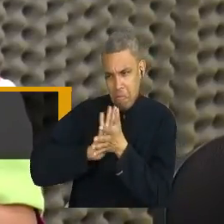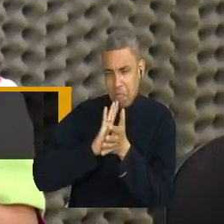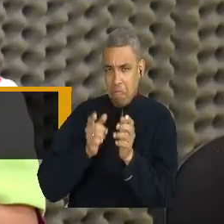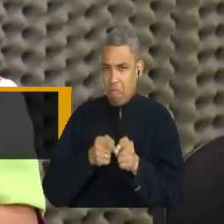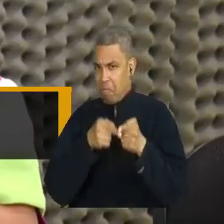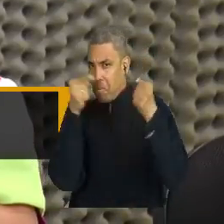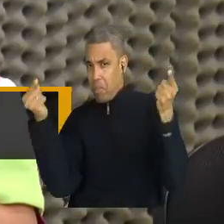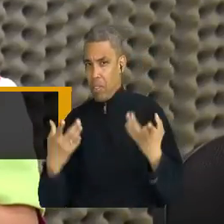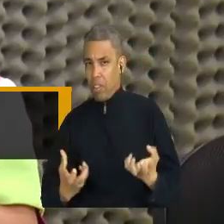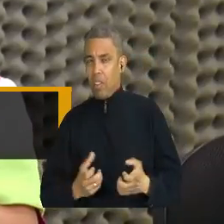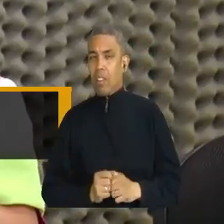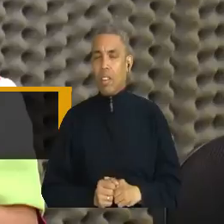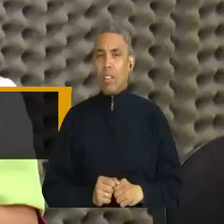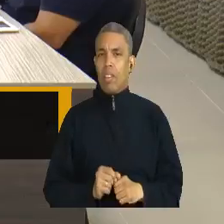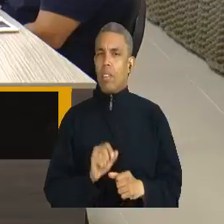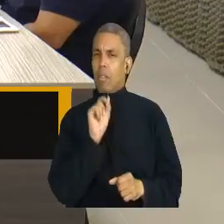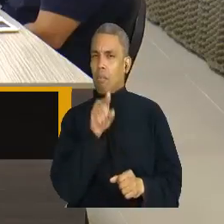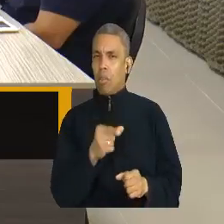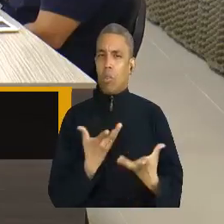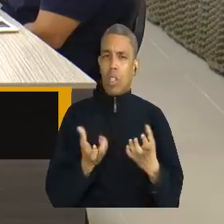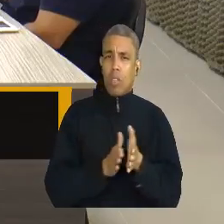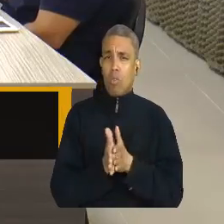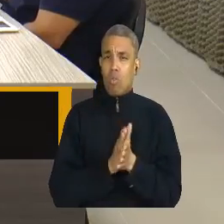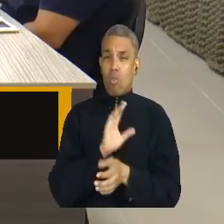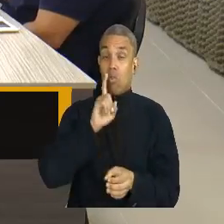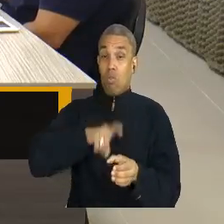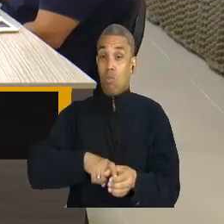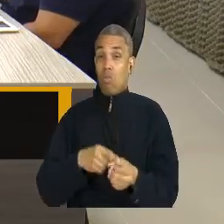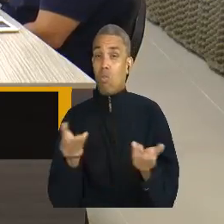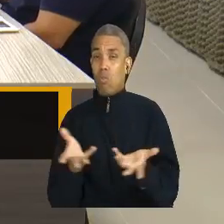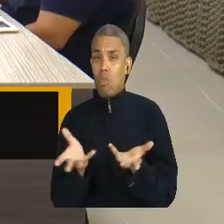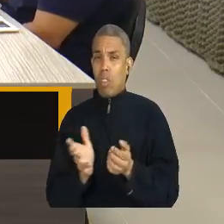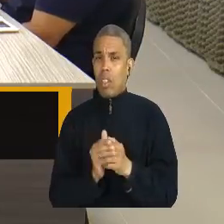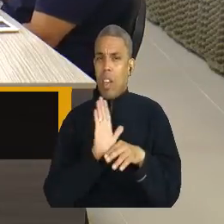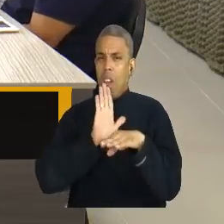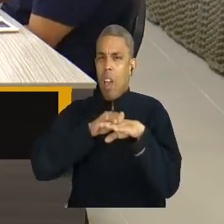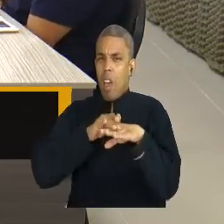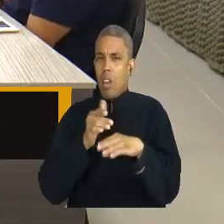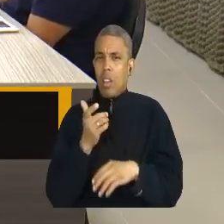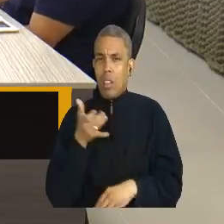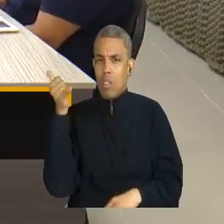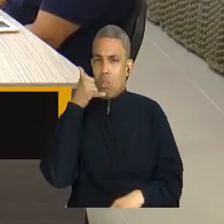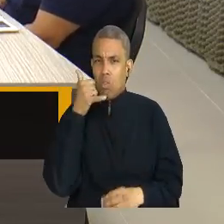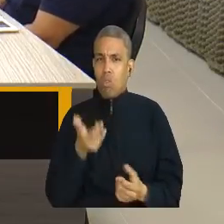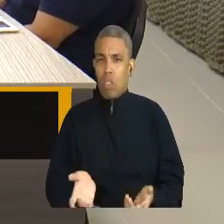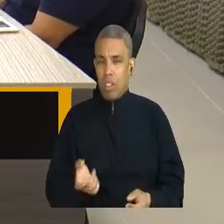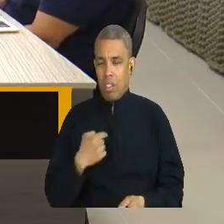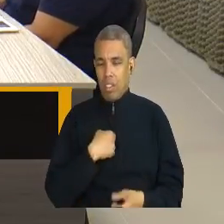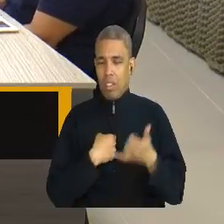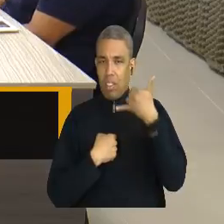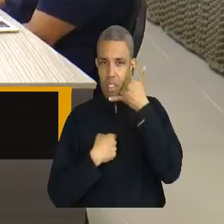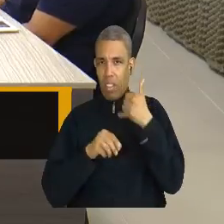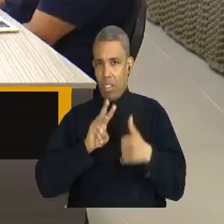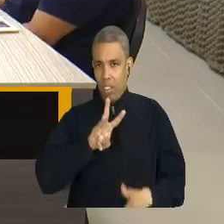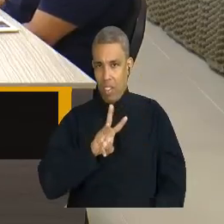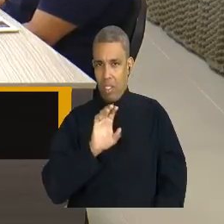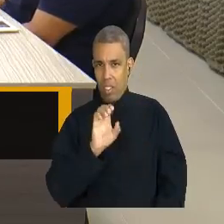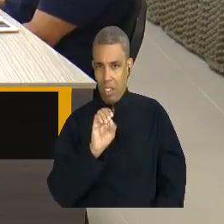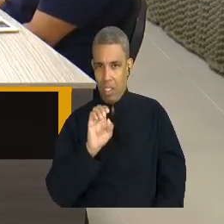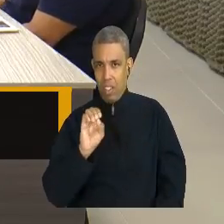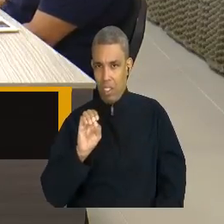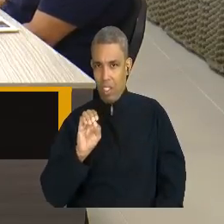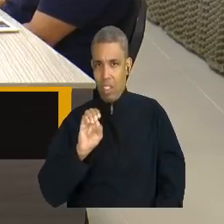estén interesados, ¿a dónde pueden comunicarse con ustedes? Bueno, se pueden comunicar conmigo al teléfono